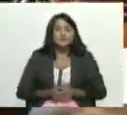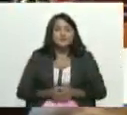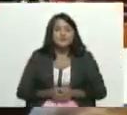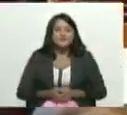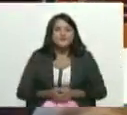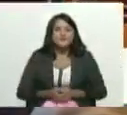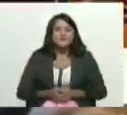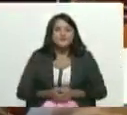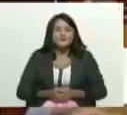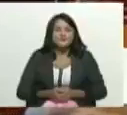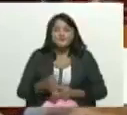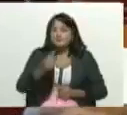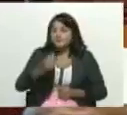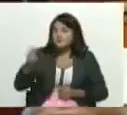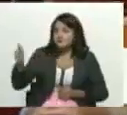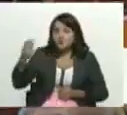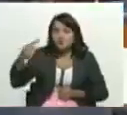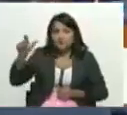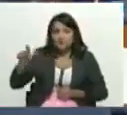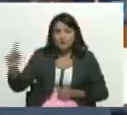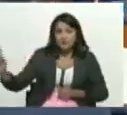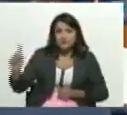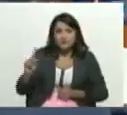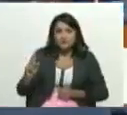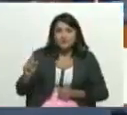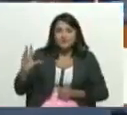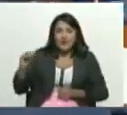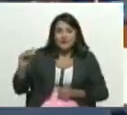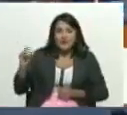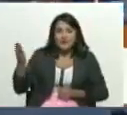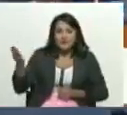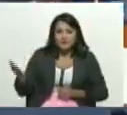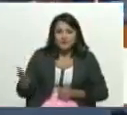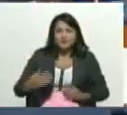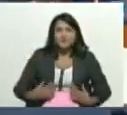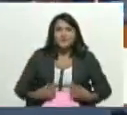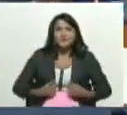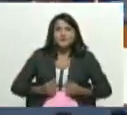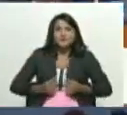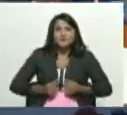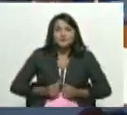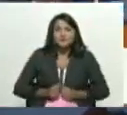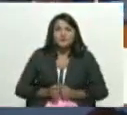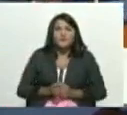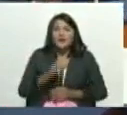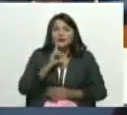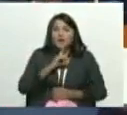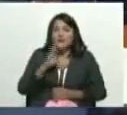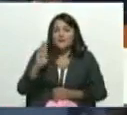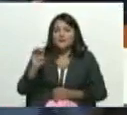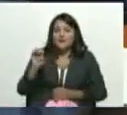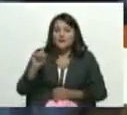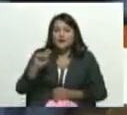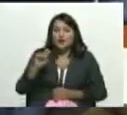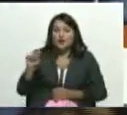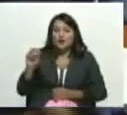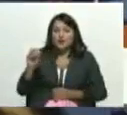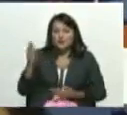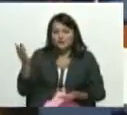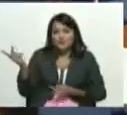Vamos a darle la palabra a nuestro querido compañero Beto Almeida bienvenido Beto